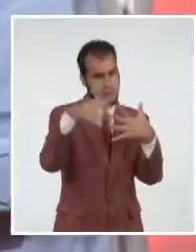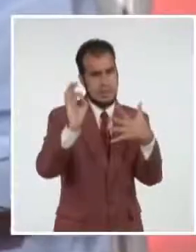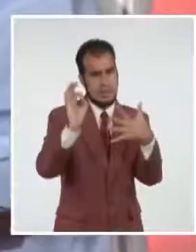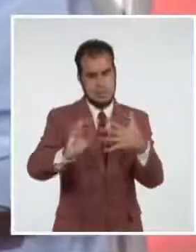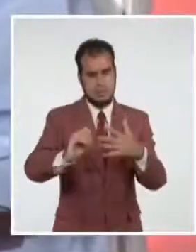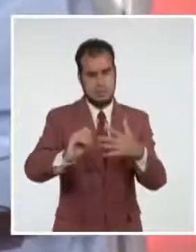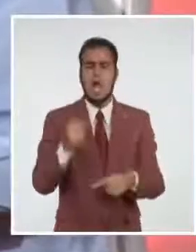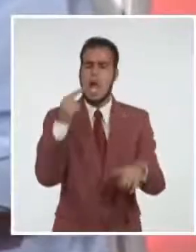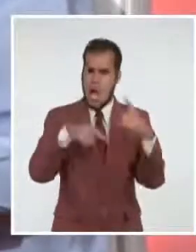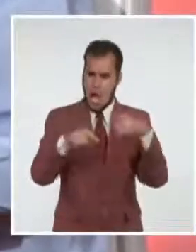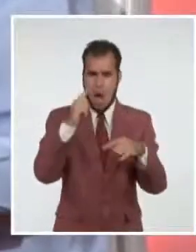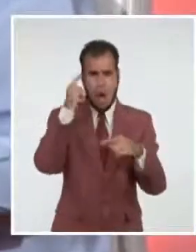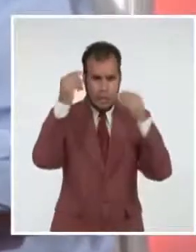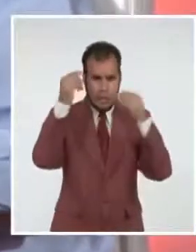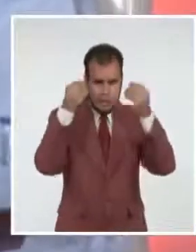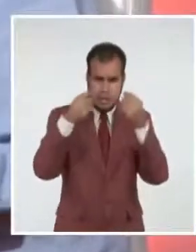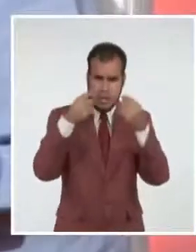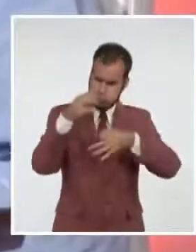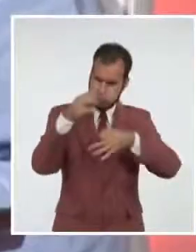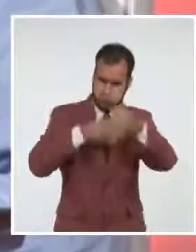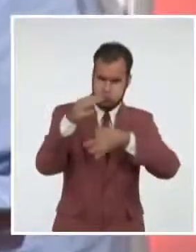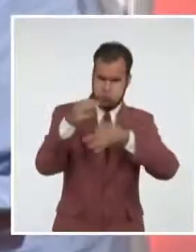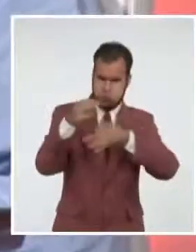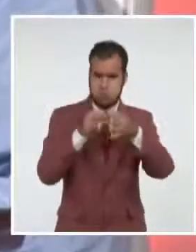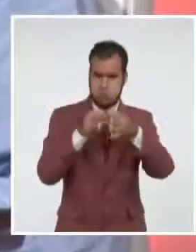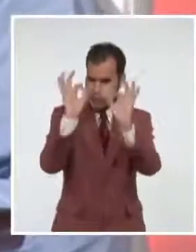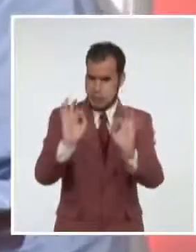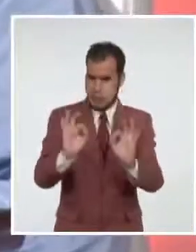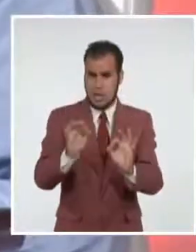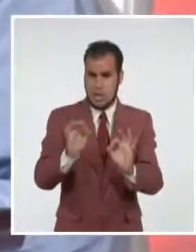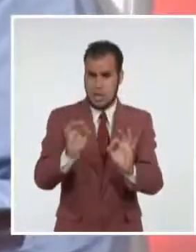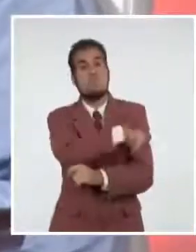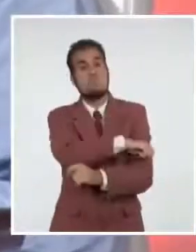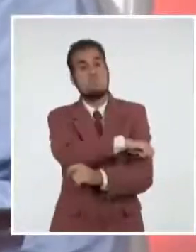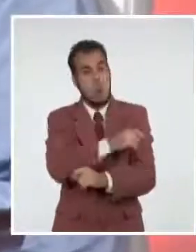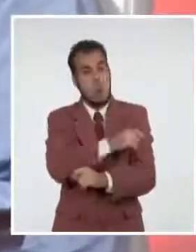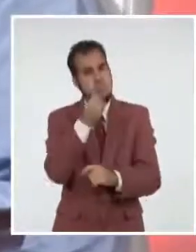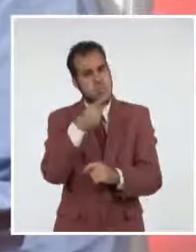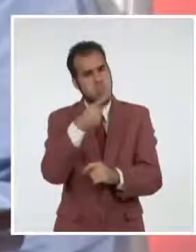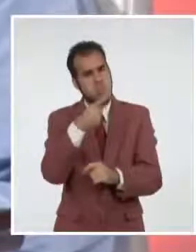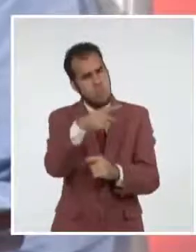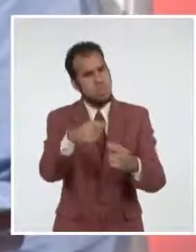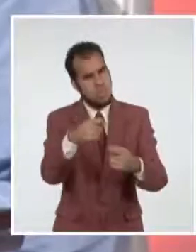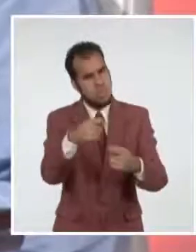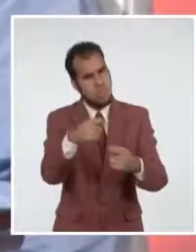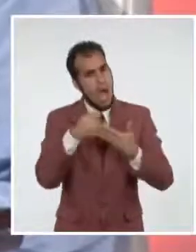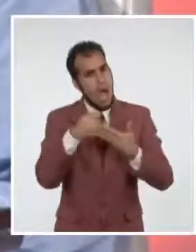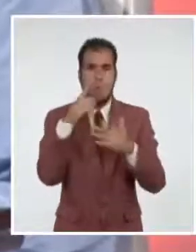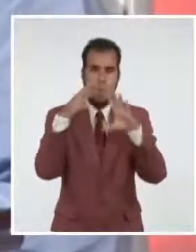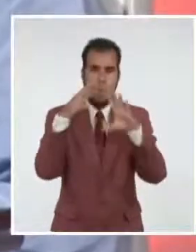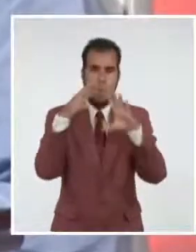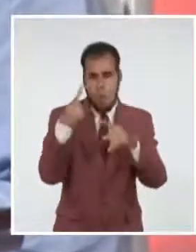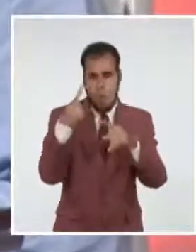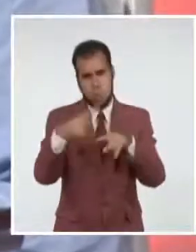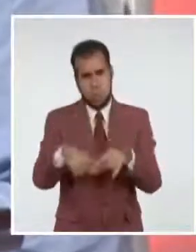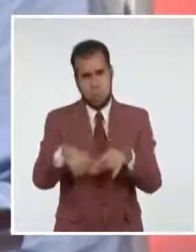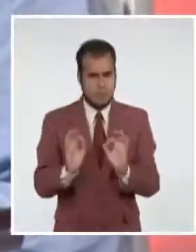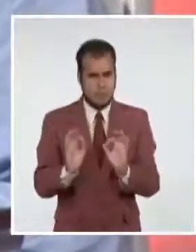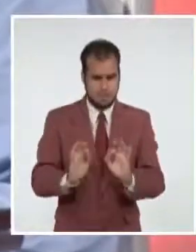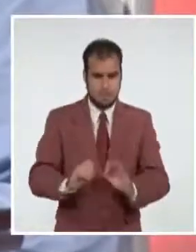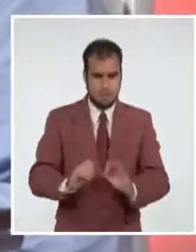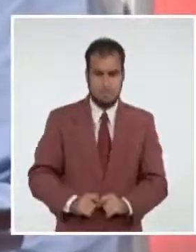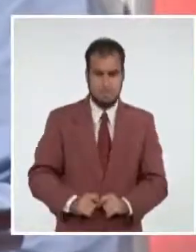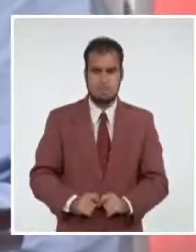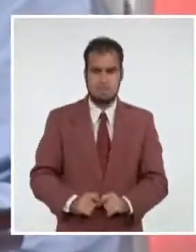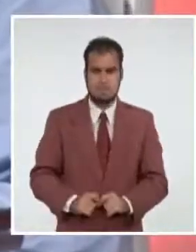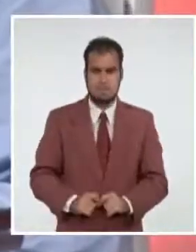un poquito en detalle, de forma tal que la población coopere, porque además ya cada vez más siempre ha habido una